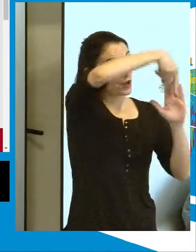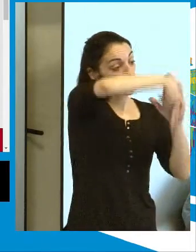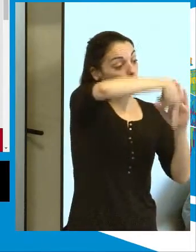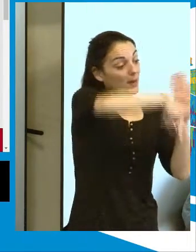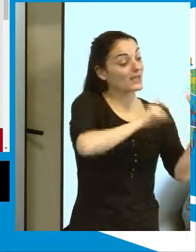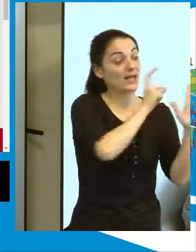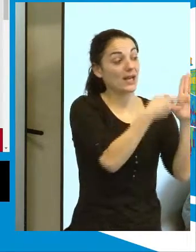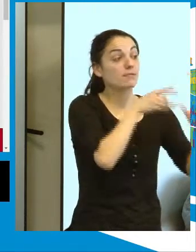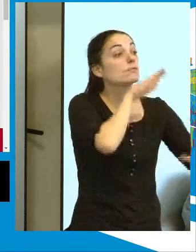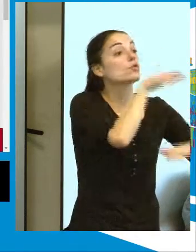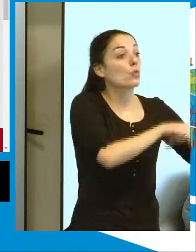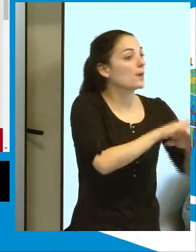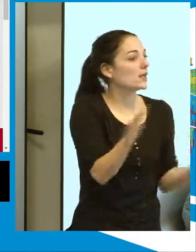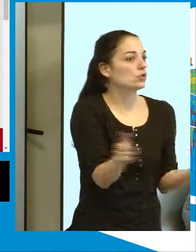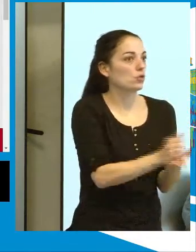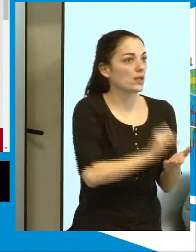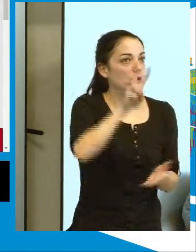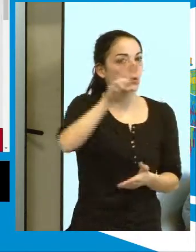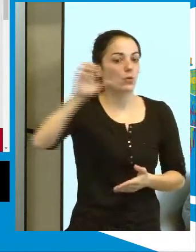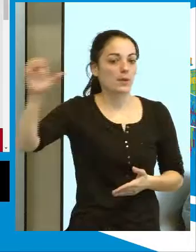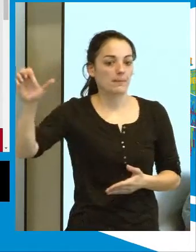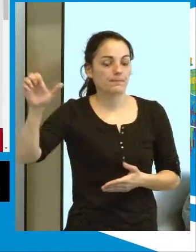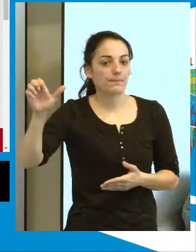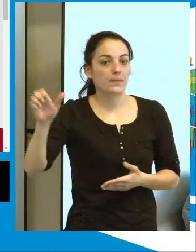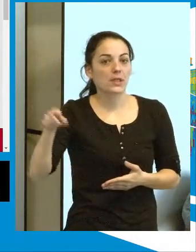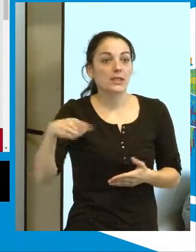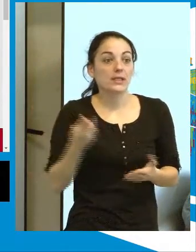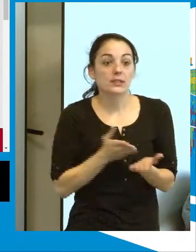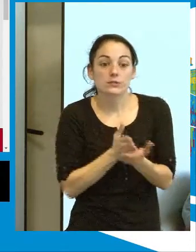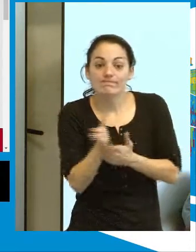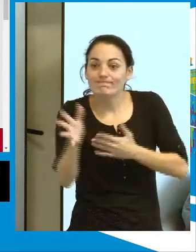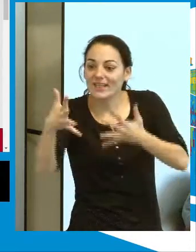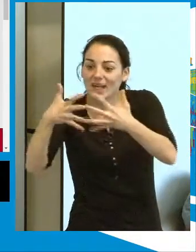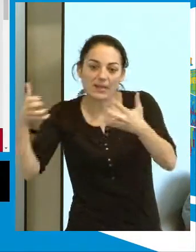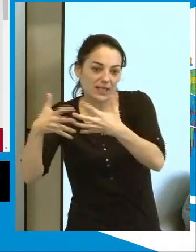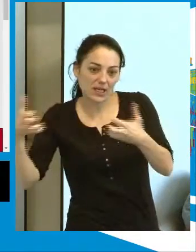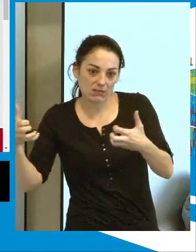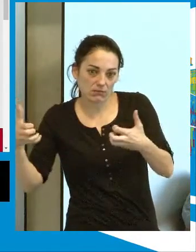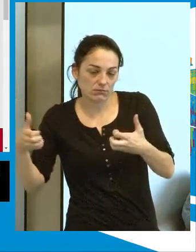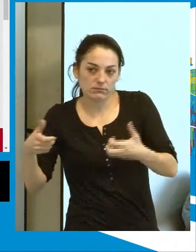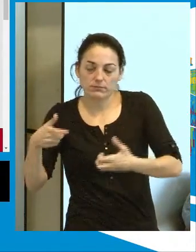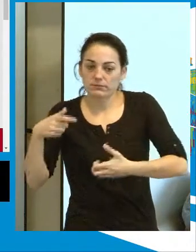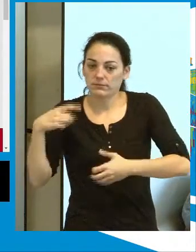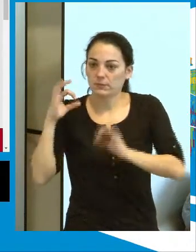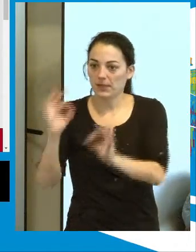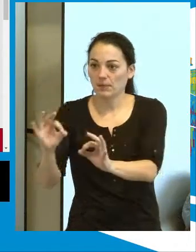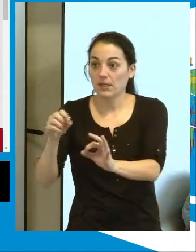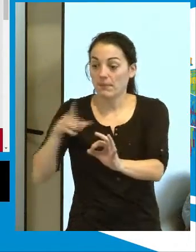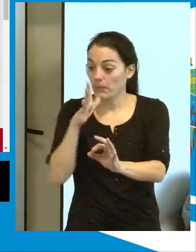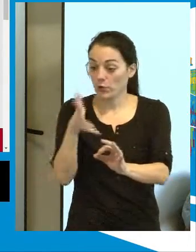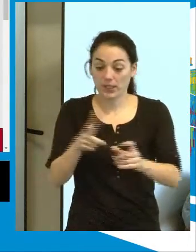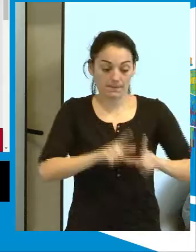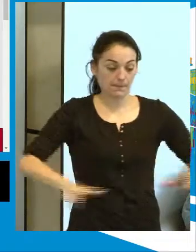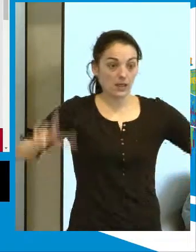con todas las pautas y recomendaciones de la W3C, sobre todo en su vertiente semántica. ¿Por qué? Porque el lector de pantalla al final lo que va a leer es todo el